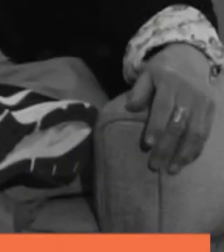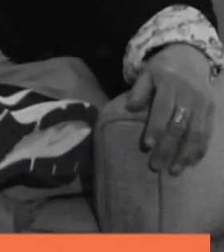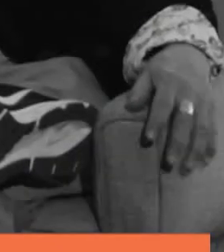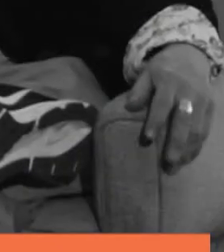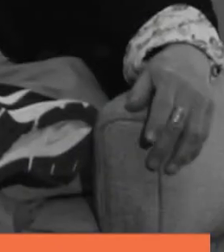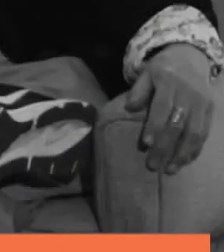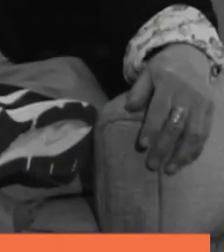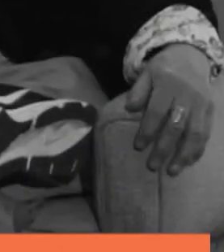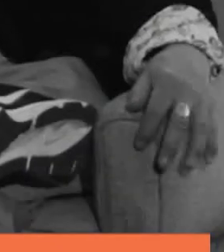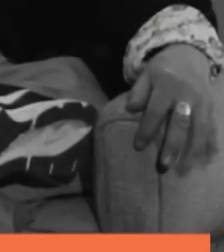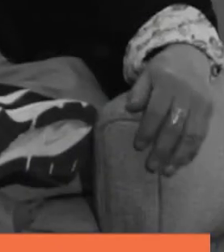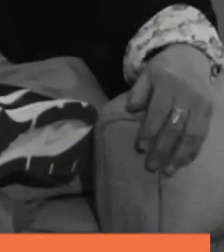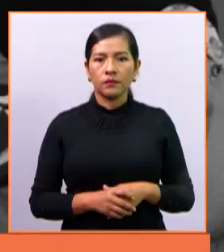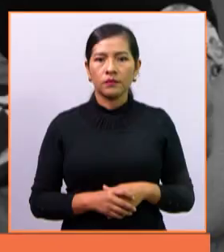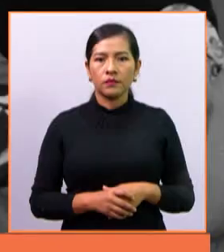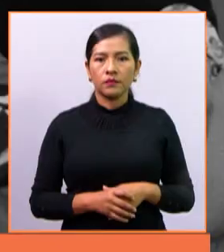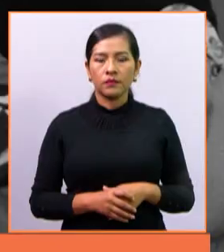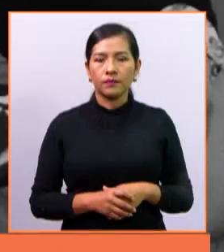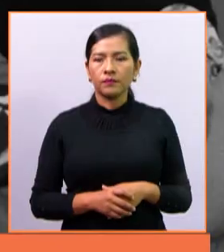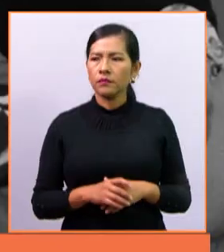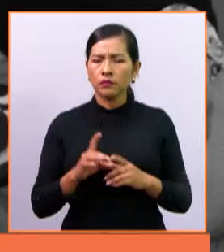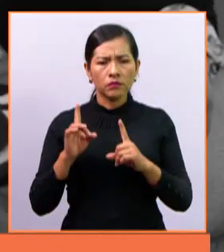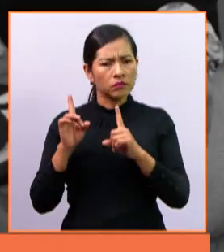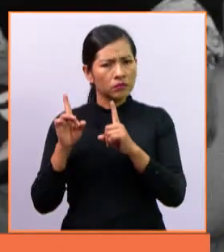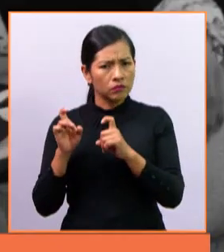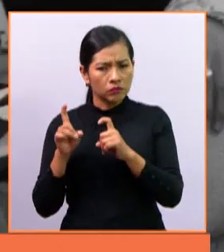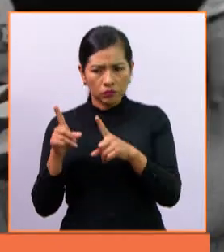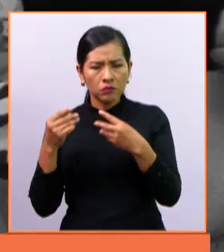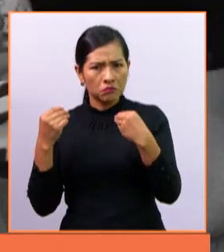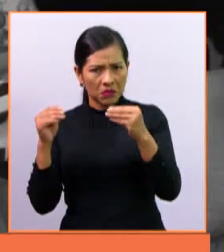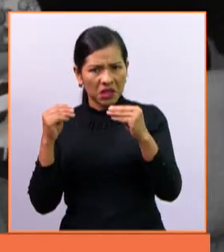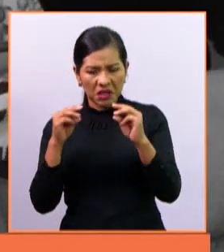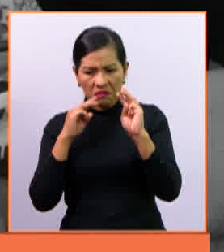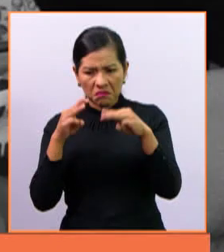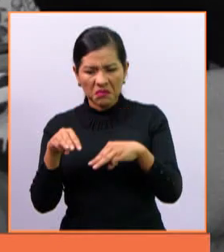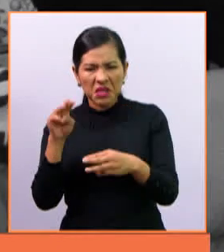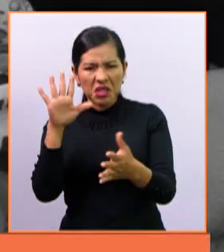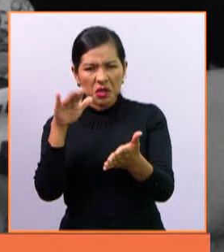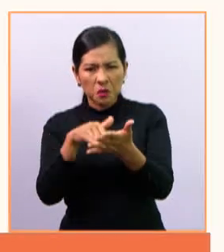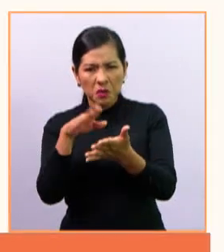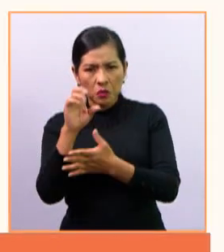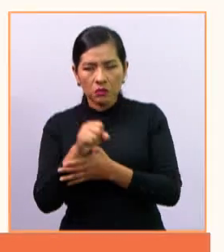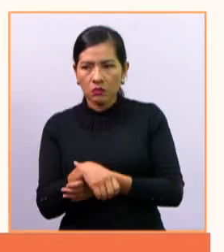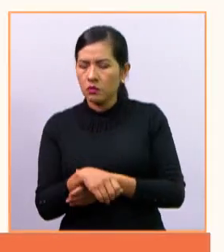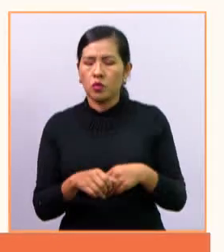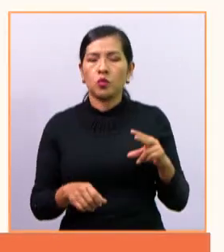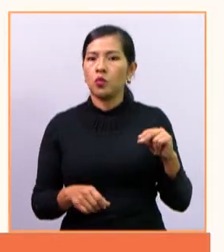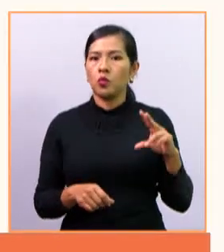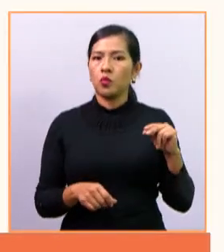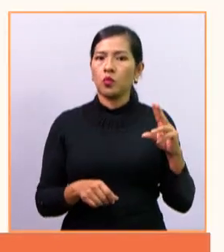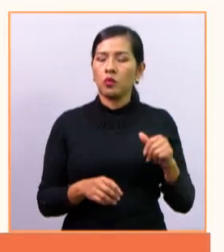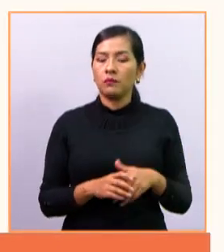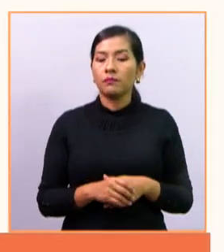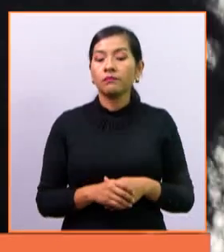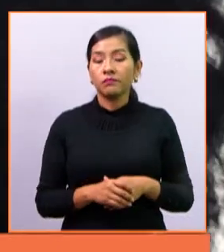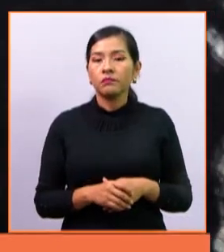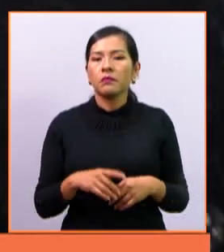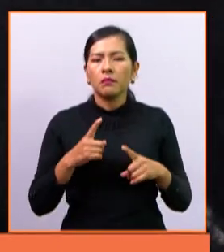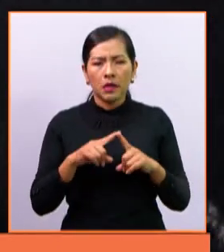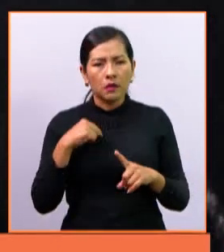¿Vendería a su hermana por 5.000 loquitas? No, a cualquiera no, claro que no. Tu cuerpo y alma me